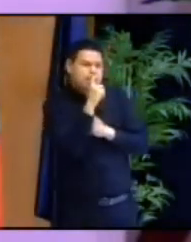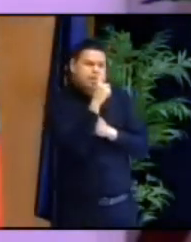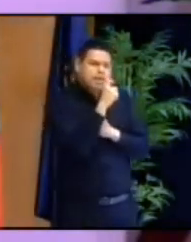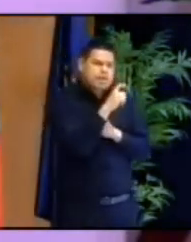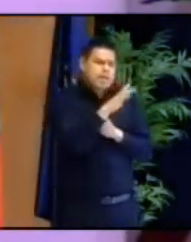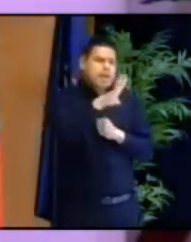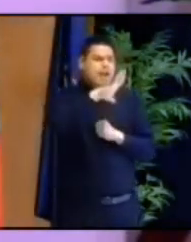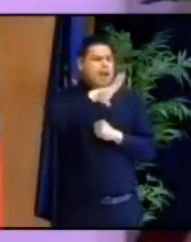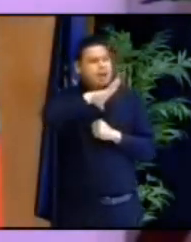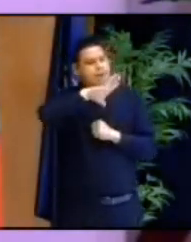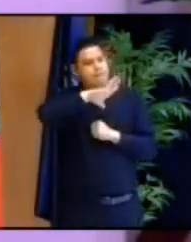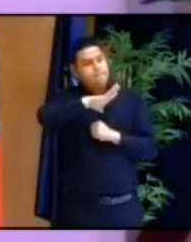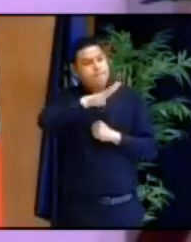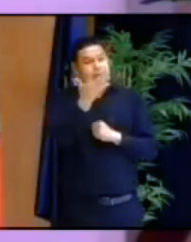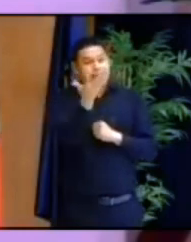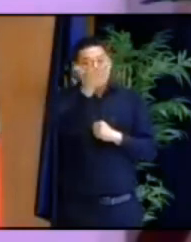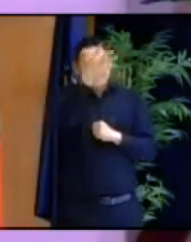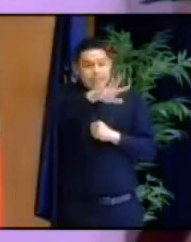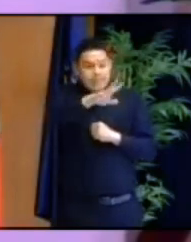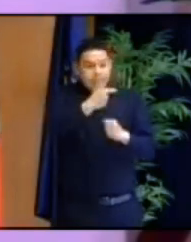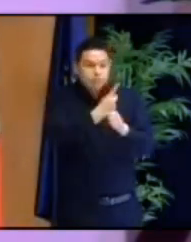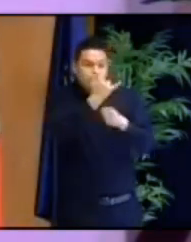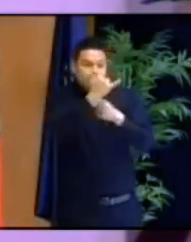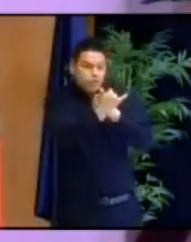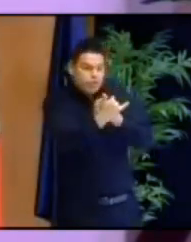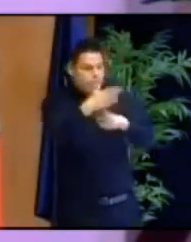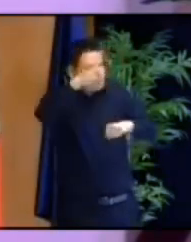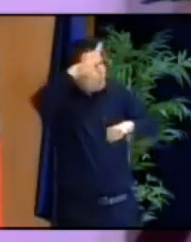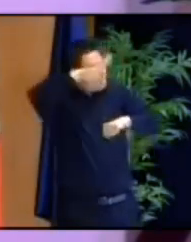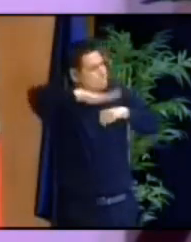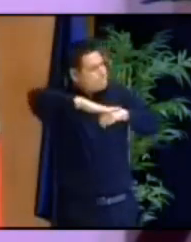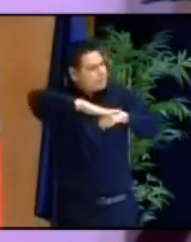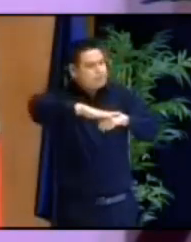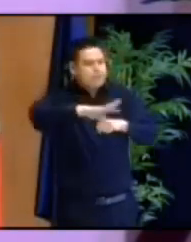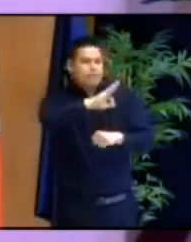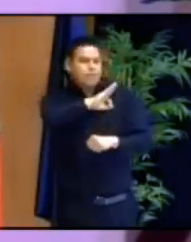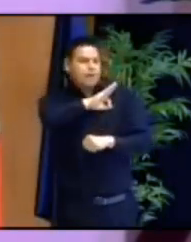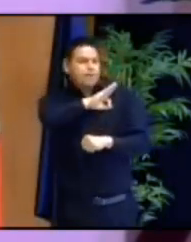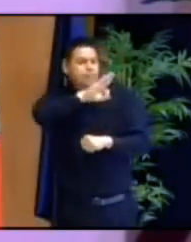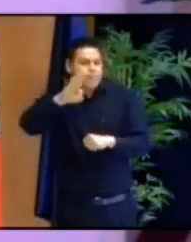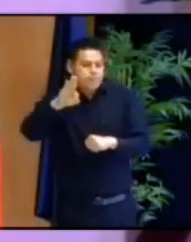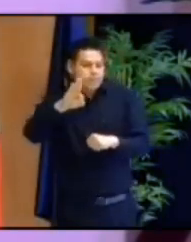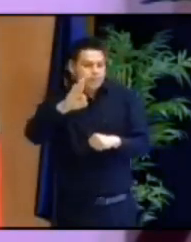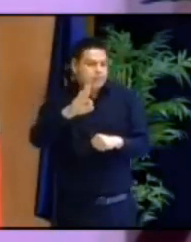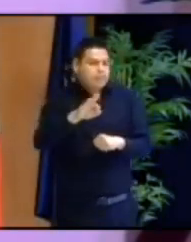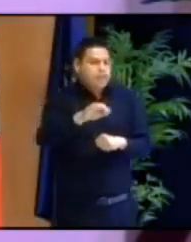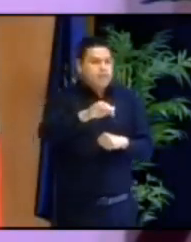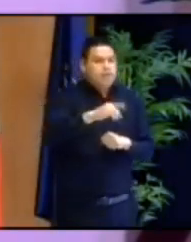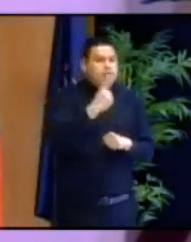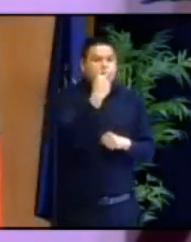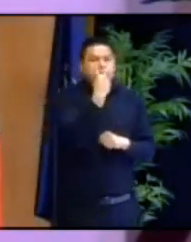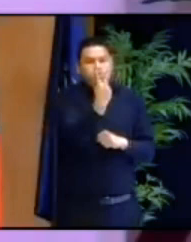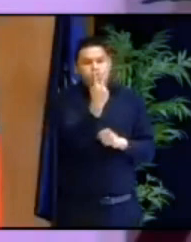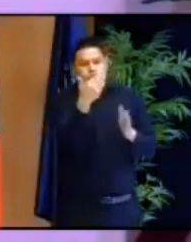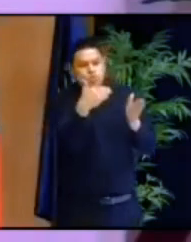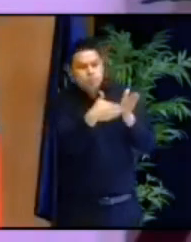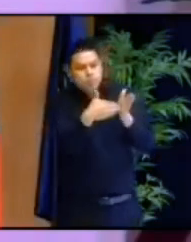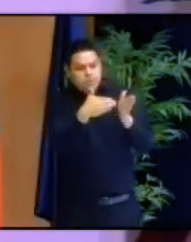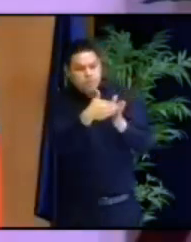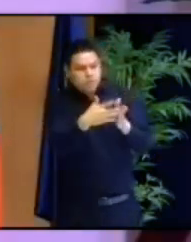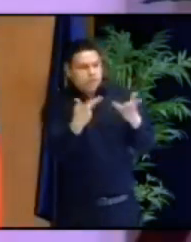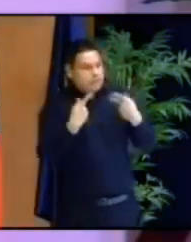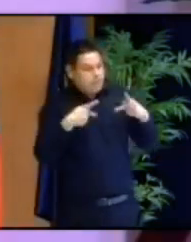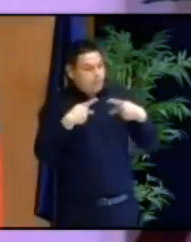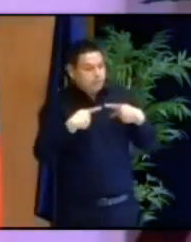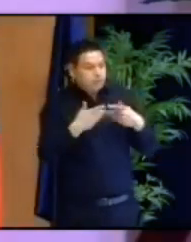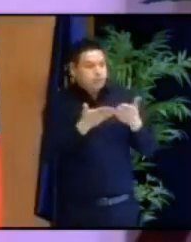10 proyectos adicionales que van a permitir que cerca de 2 millones de habitantes que no